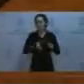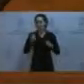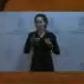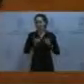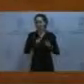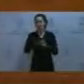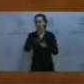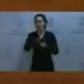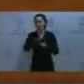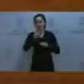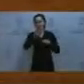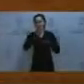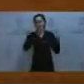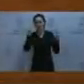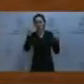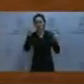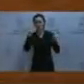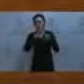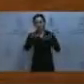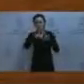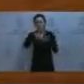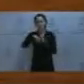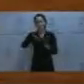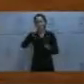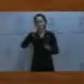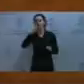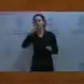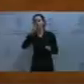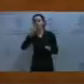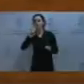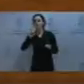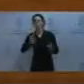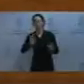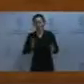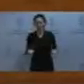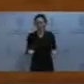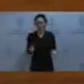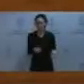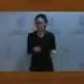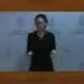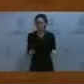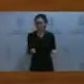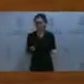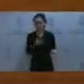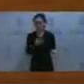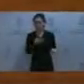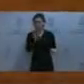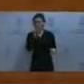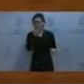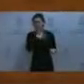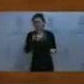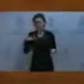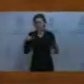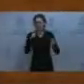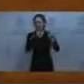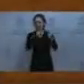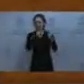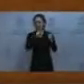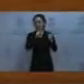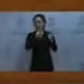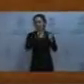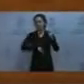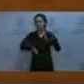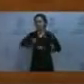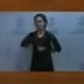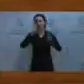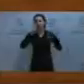concreto sobre la gestión interna de la empresa pública SOGEPSA. Yo, si quiere, debatimos y yo no tengo ningún inconveniente en todo esto de